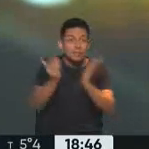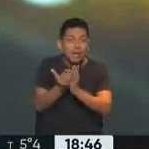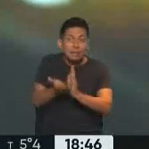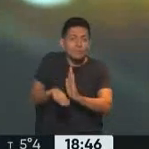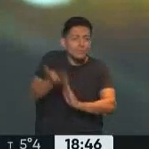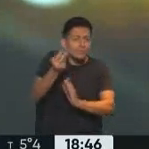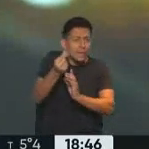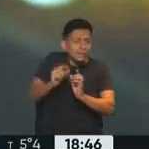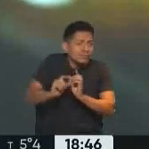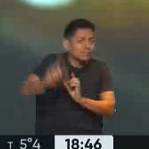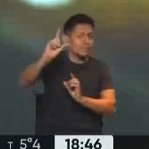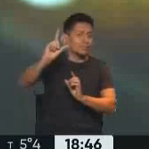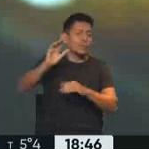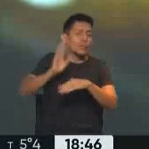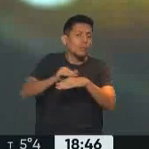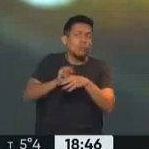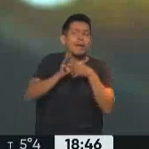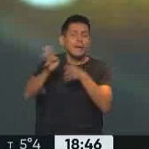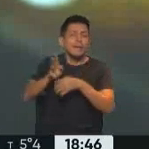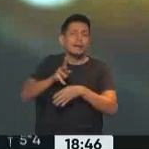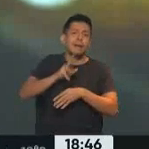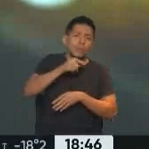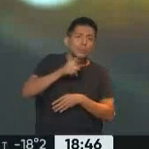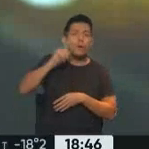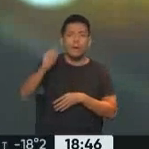internacional, agravados por el conflicto entre Rusia y